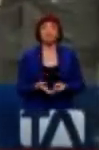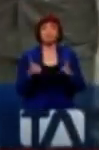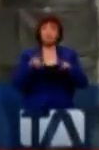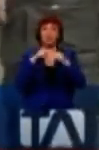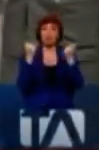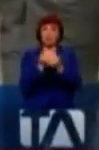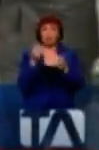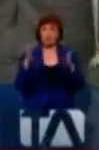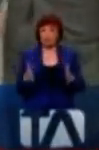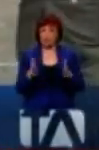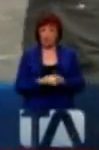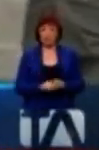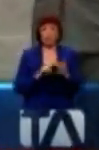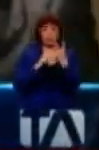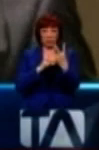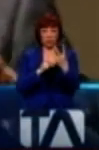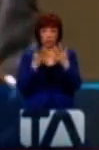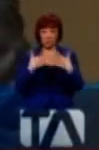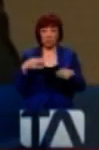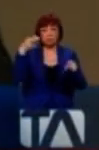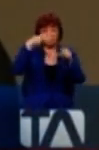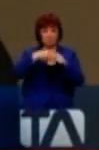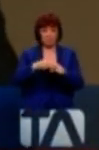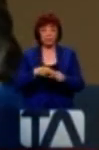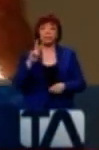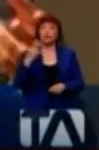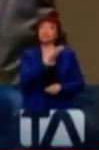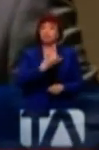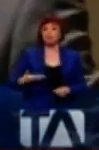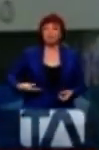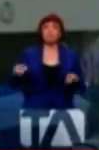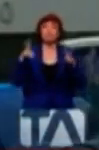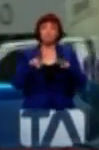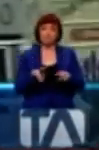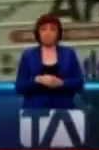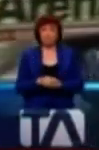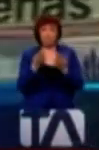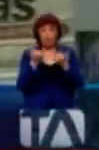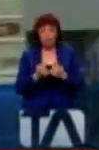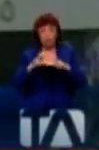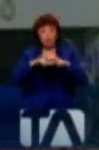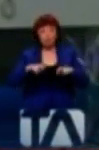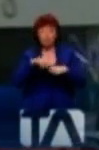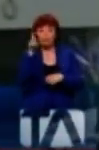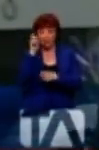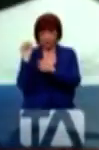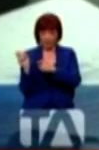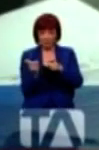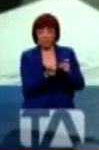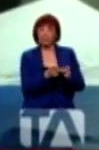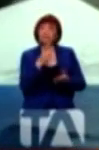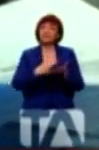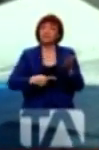de Creo, Ana Galarza y Yanine Cruz, y el vicepresidente de la República, Jorge Glass. Lo que investiga la fiscalía,